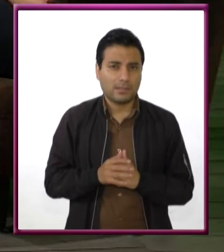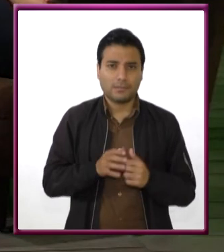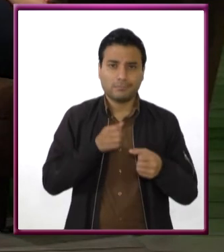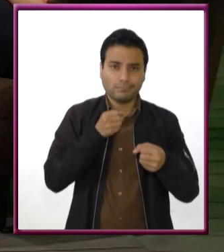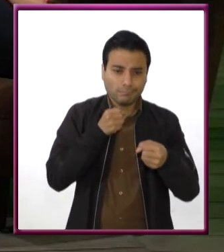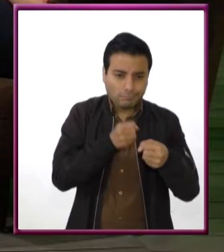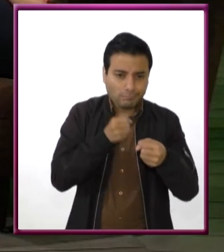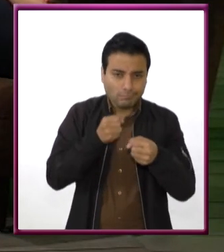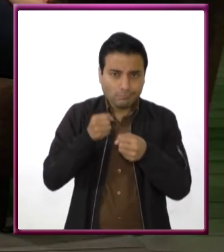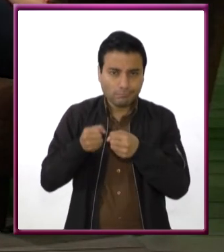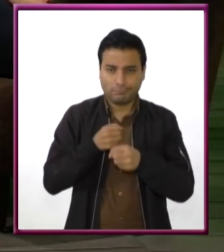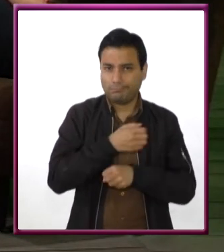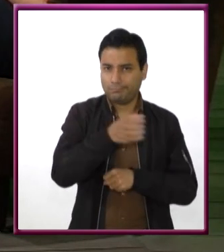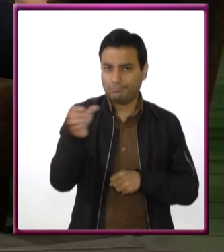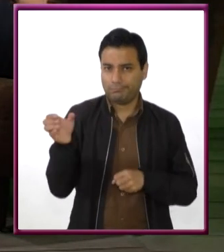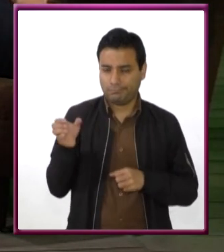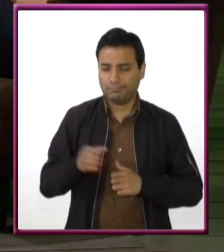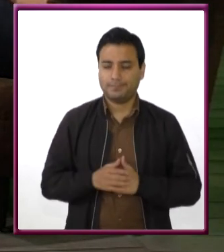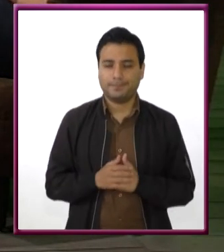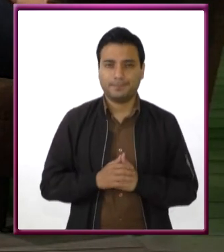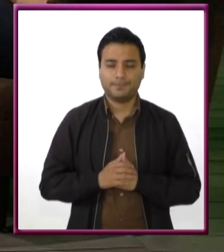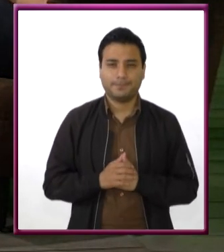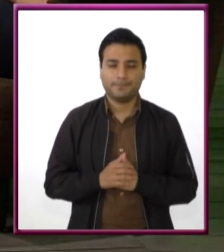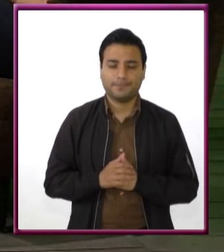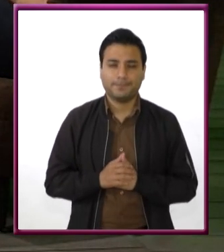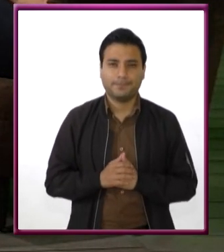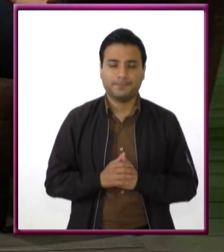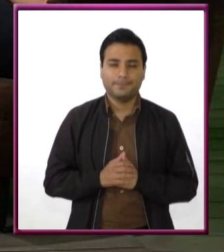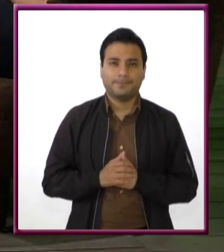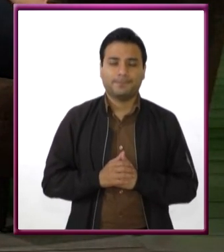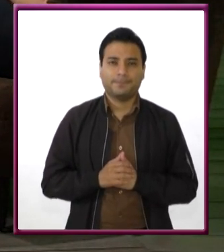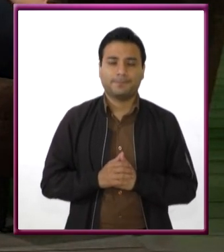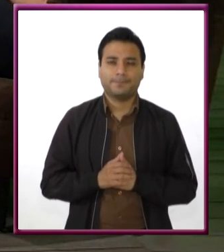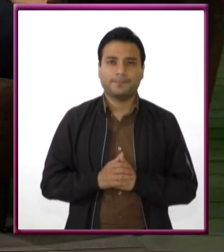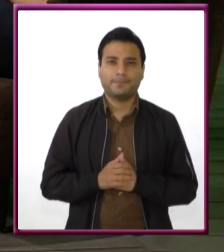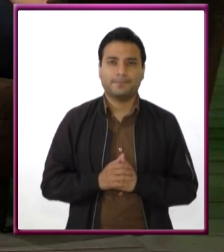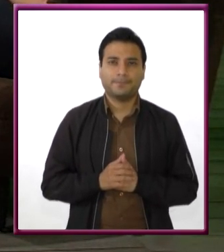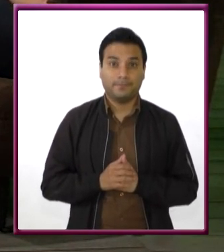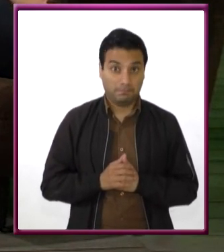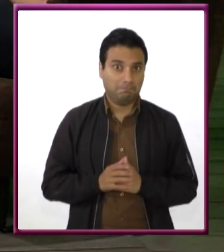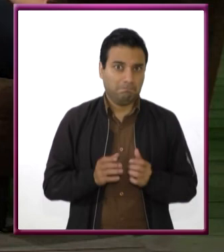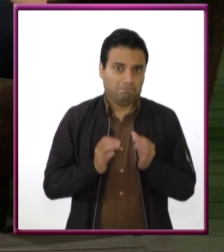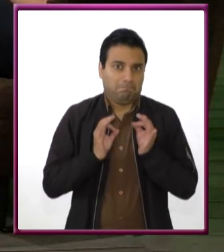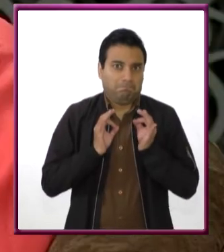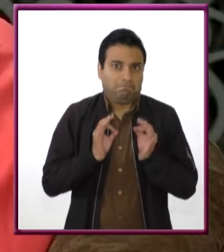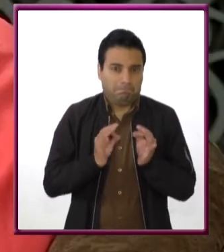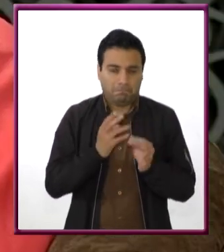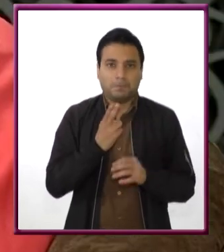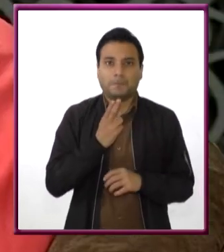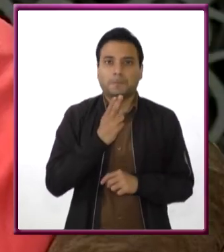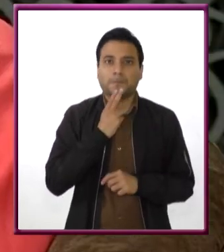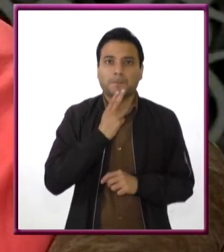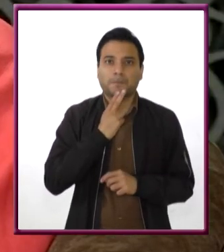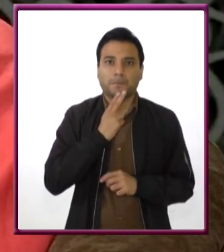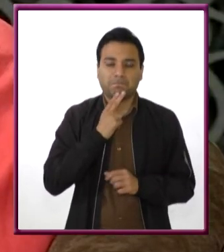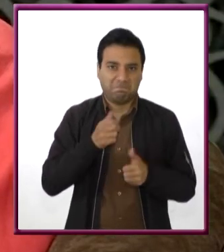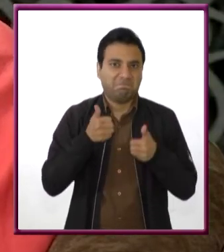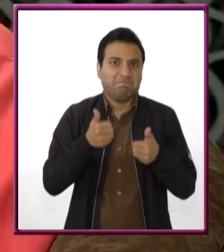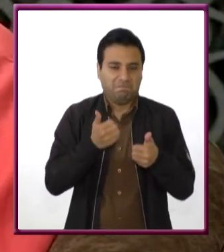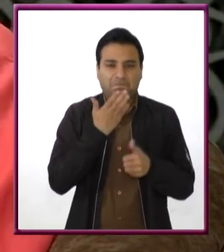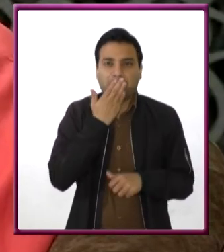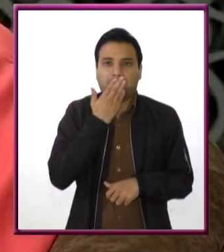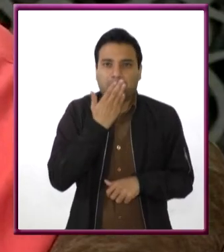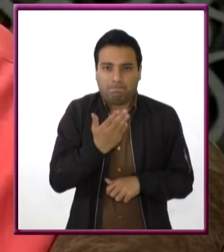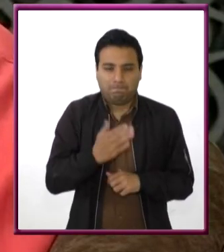función de esa actividad biocida. Si bien han sido efectivas en los primeros años de